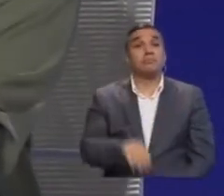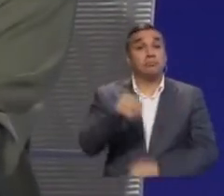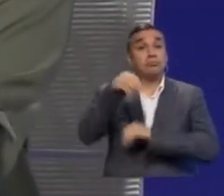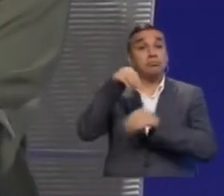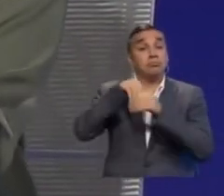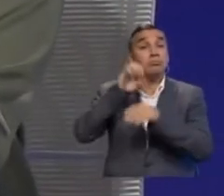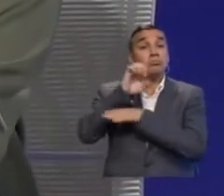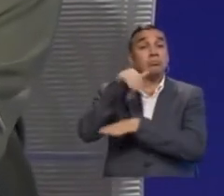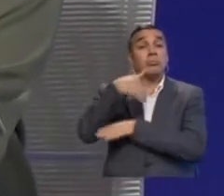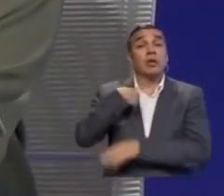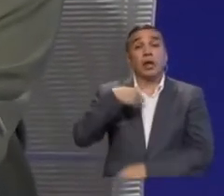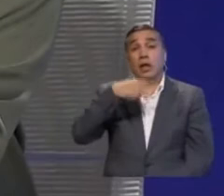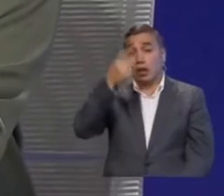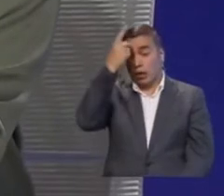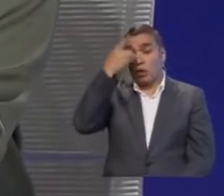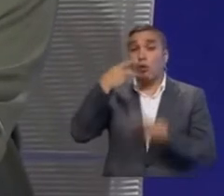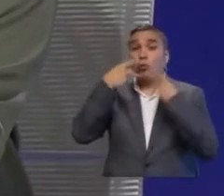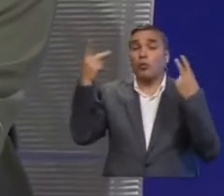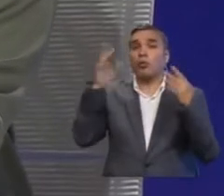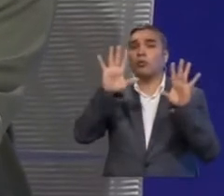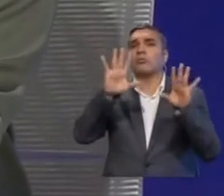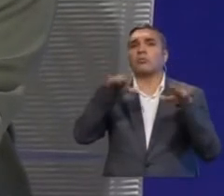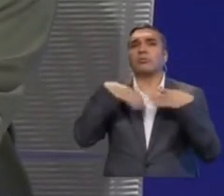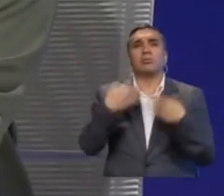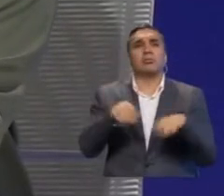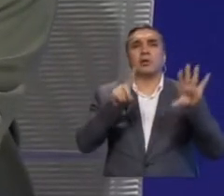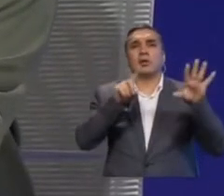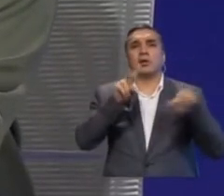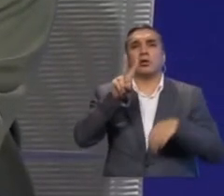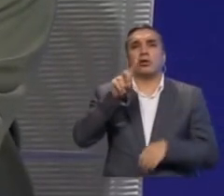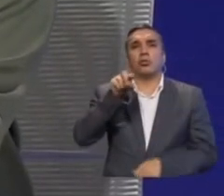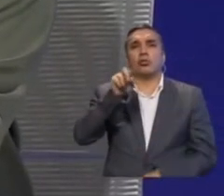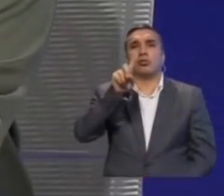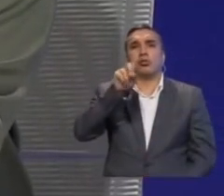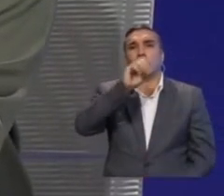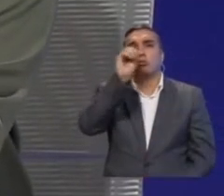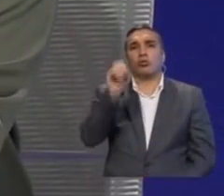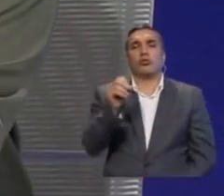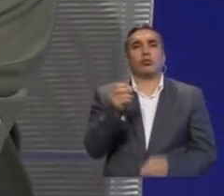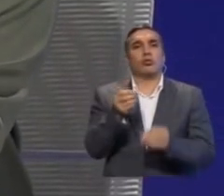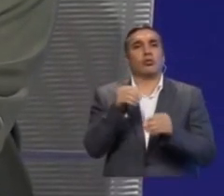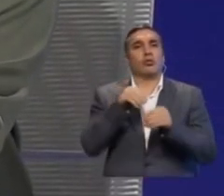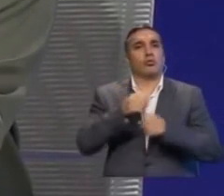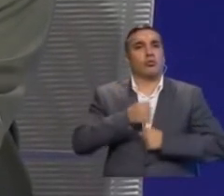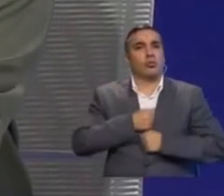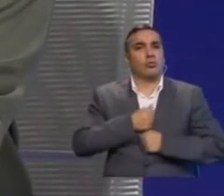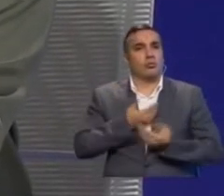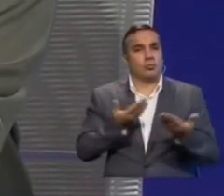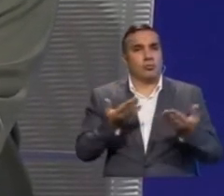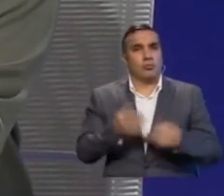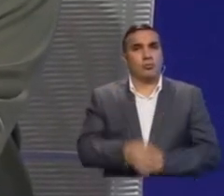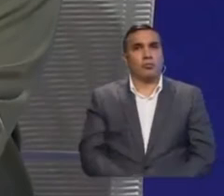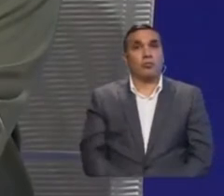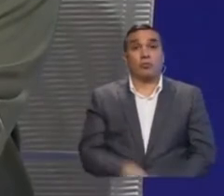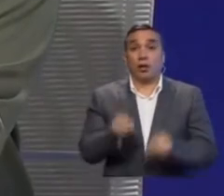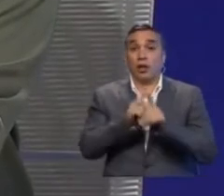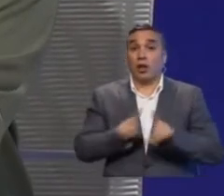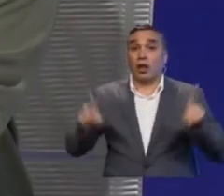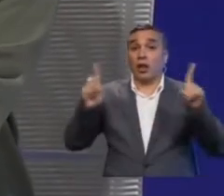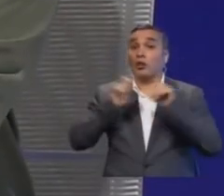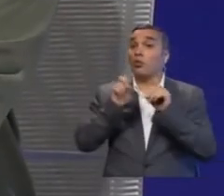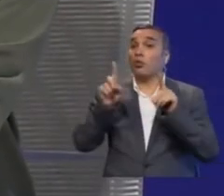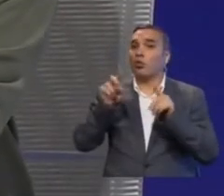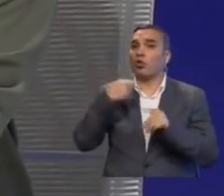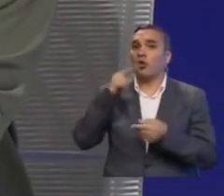ha adquirido una deuda pública que sobrepasa el 62.1% del Producto Interno Bruto. Esto es un dato a noviembre